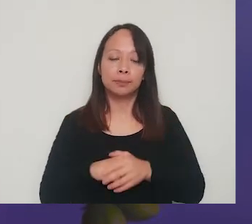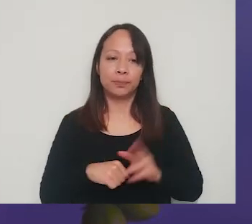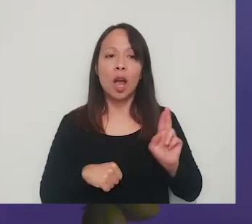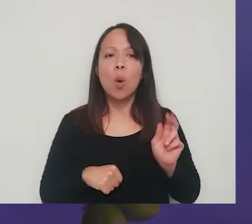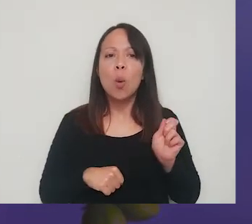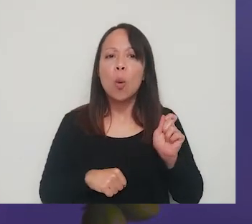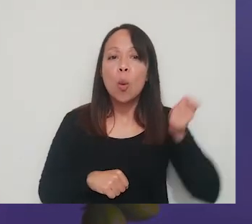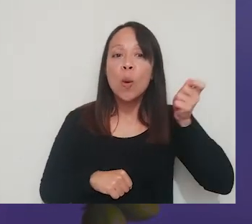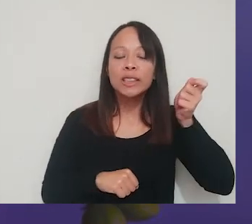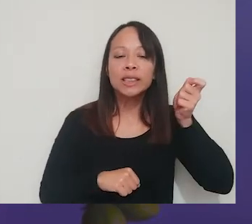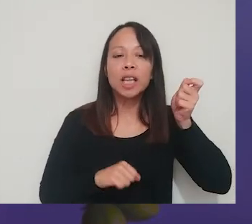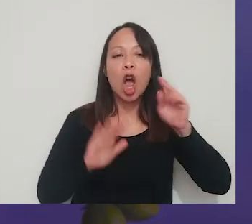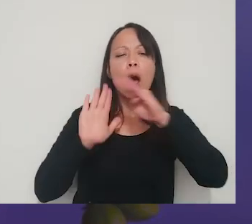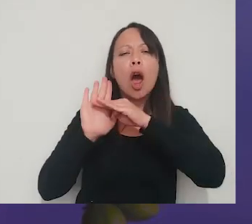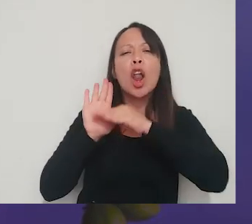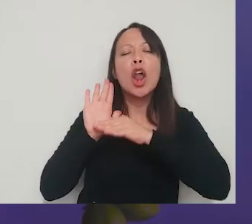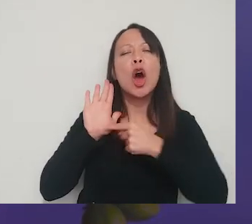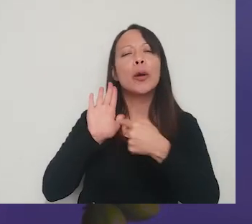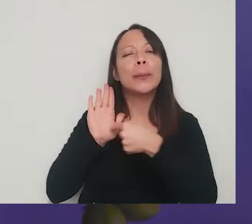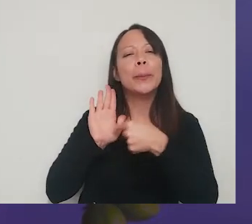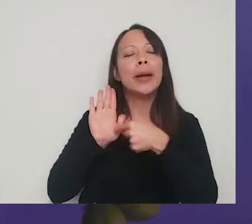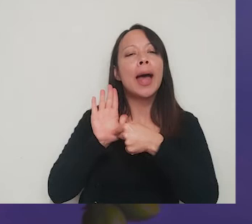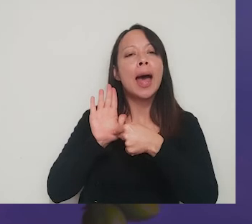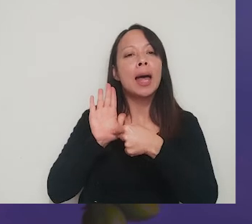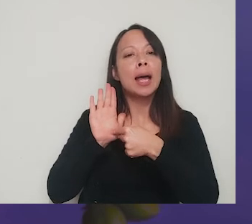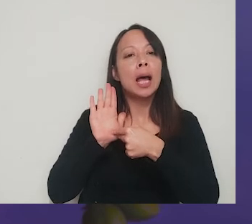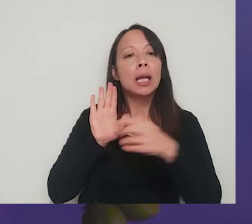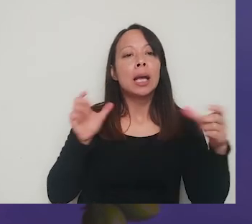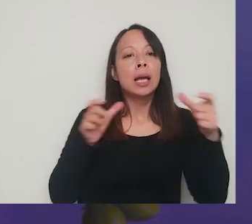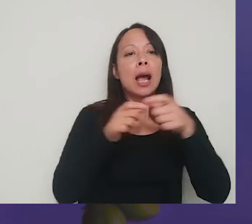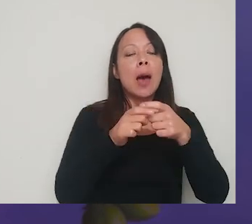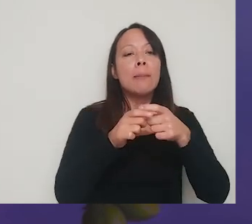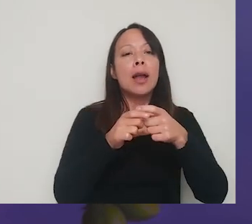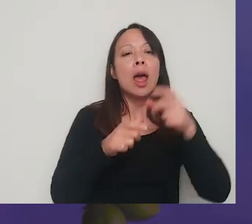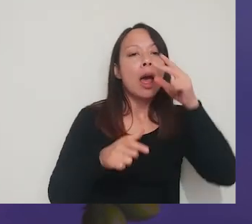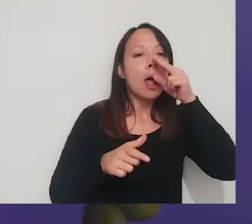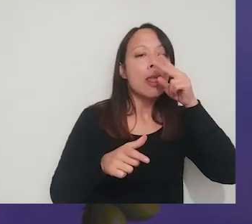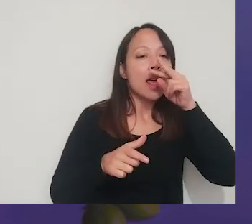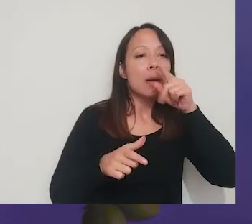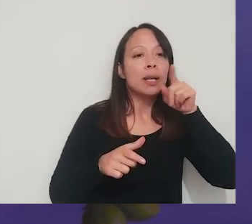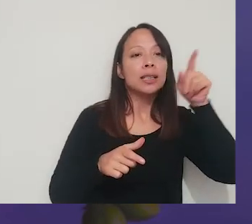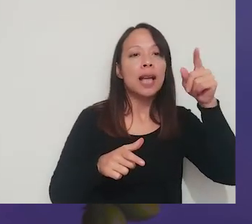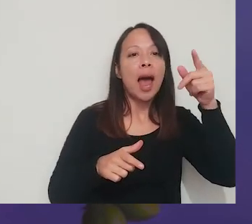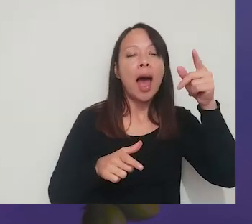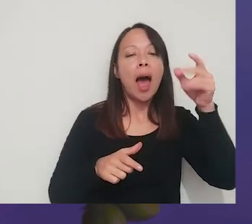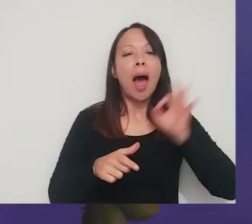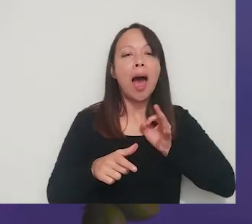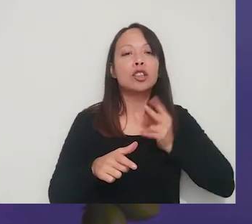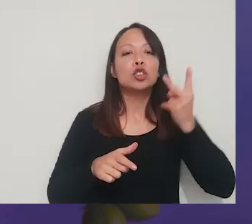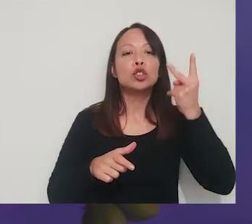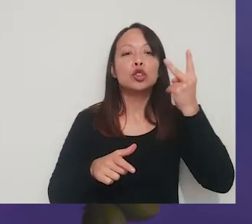no todos los tribunales interpretan las normas de la misma manera y tenemos un fallo de la Cámara de La Plata del año 2018 que se